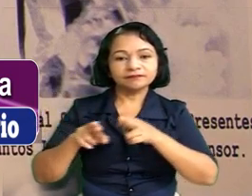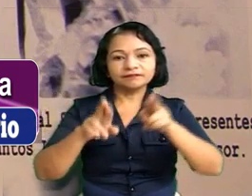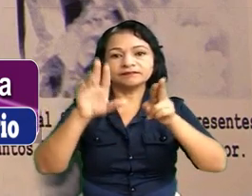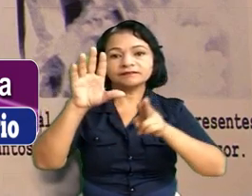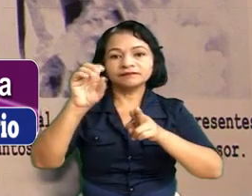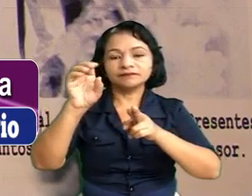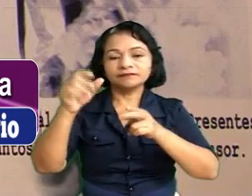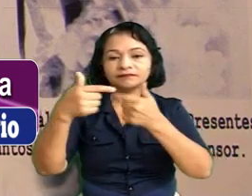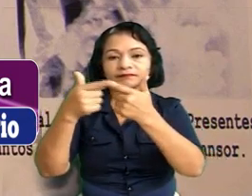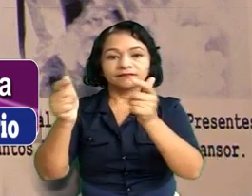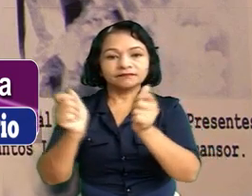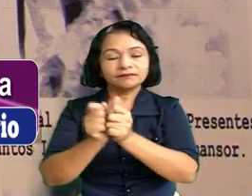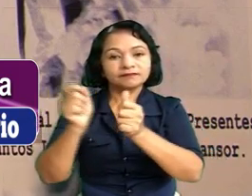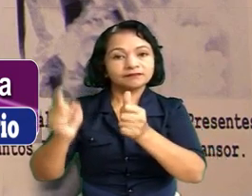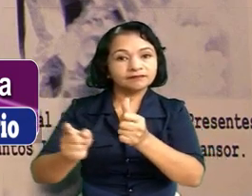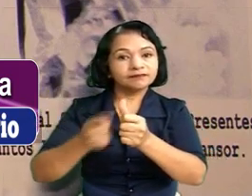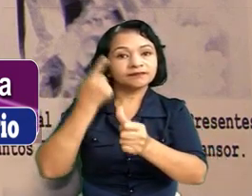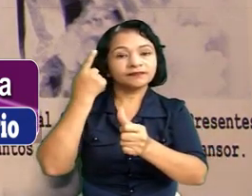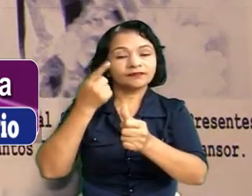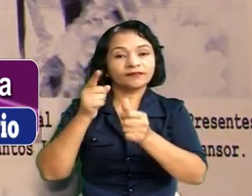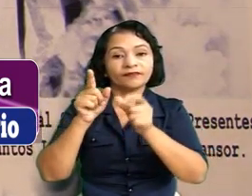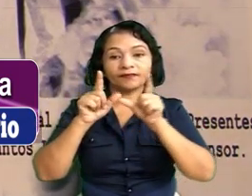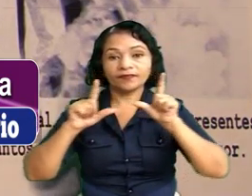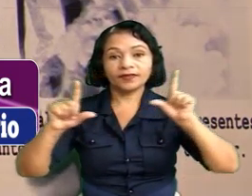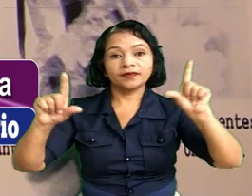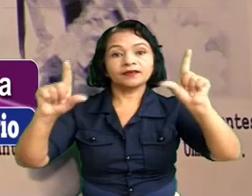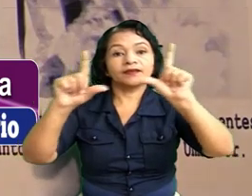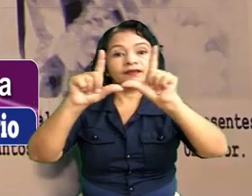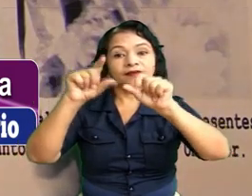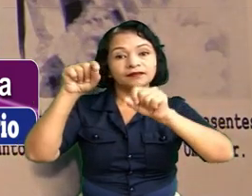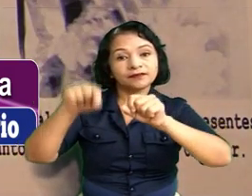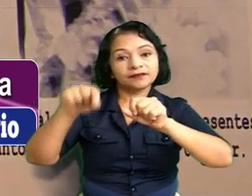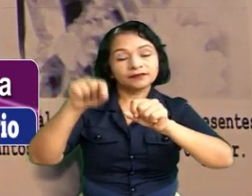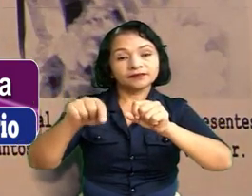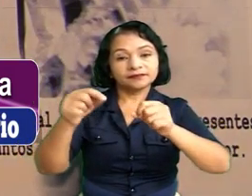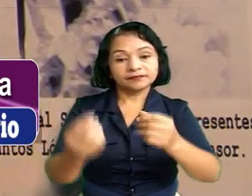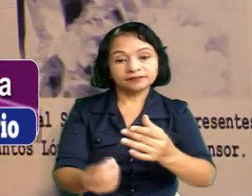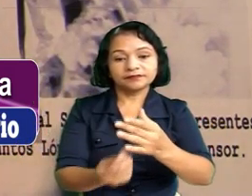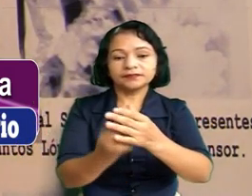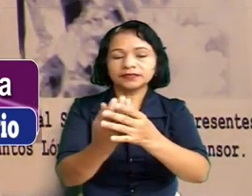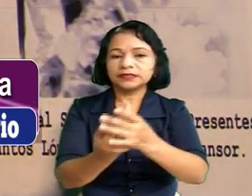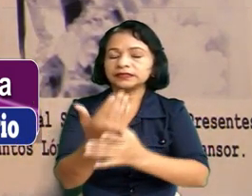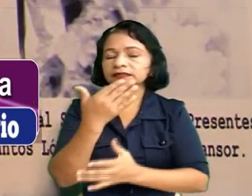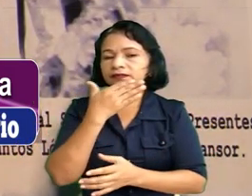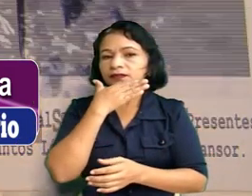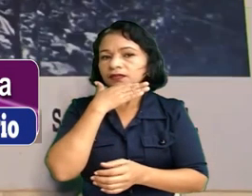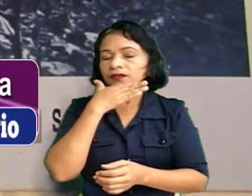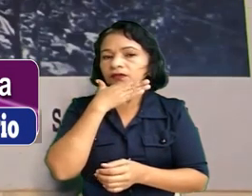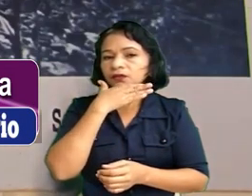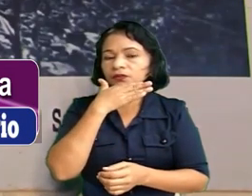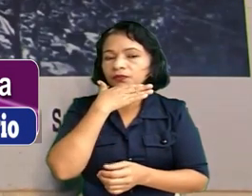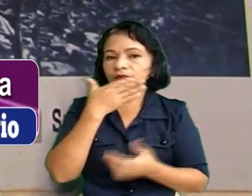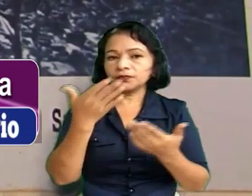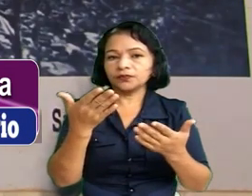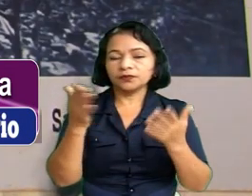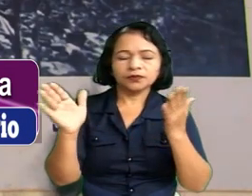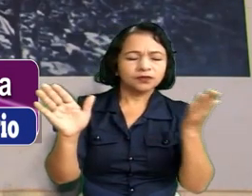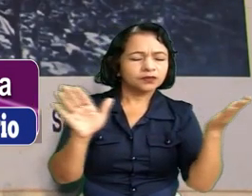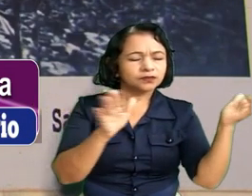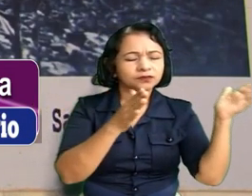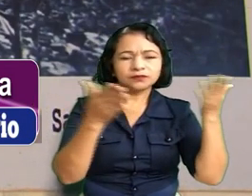Huihuilí, porque es una zona donde la agricultura es difícil, el clima